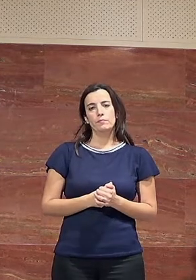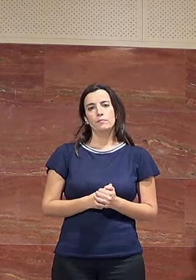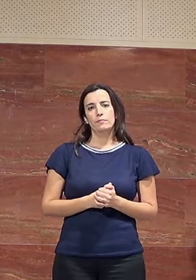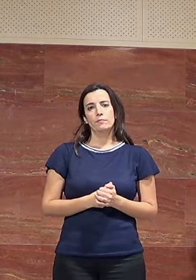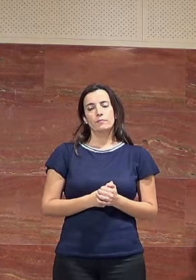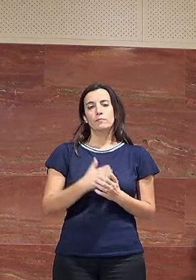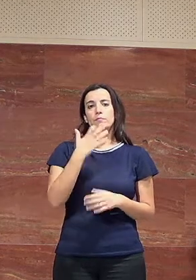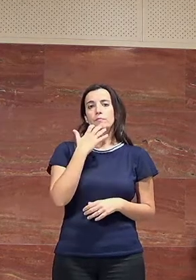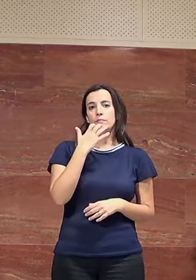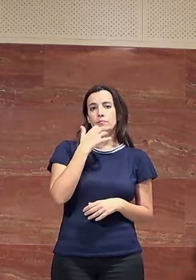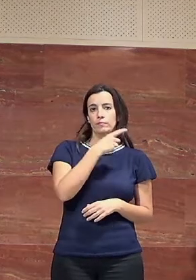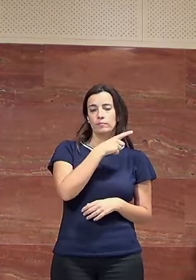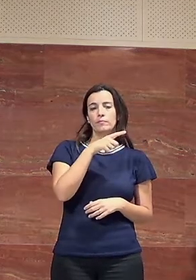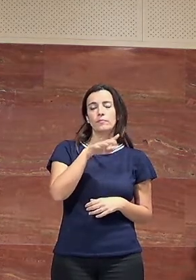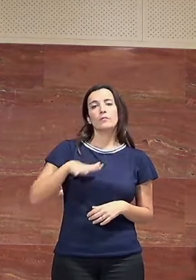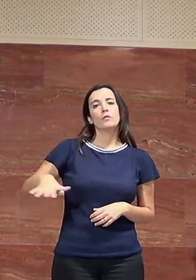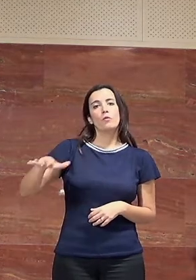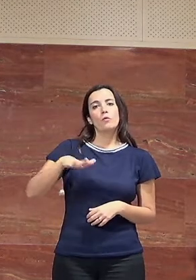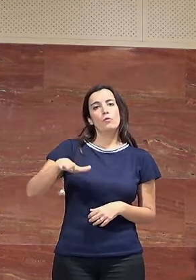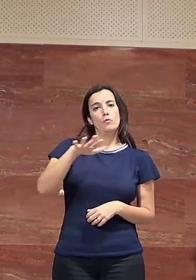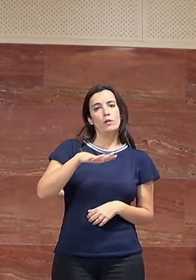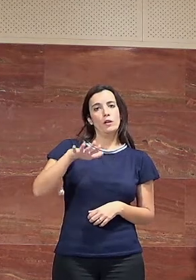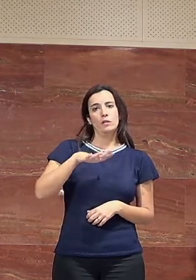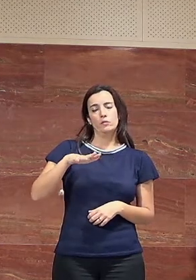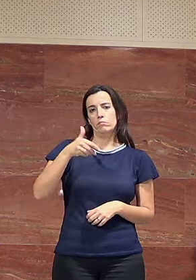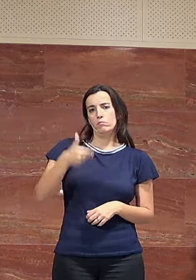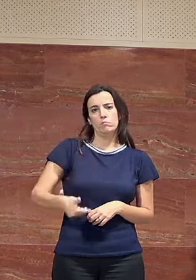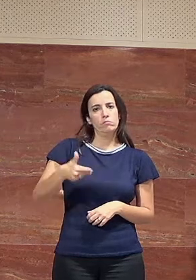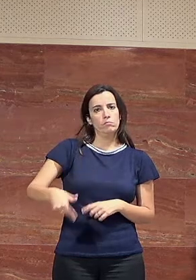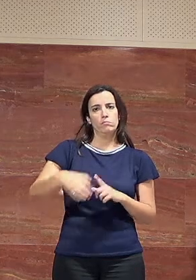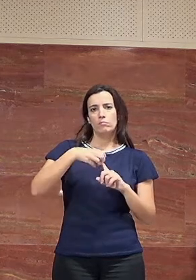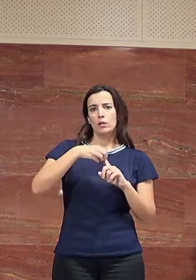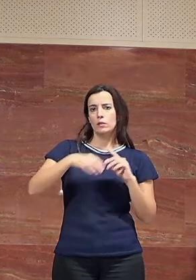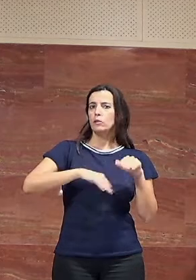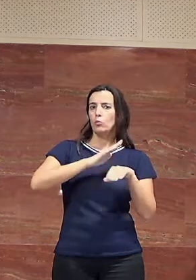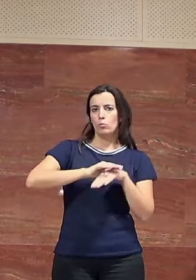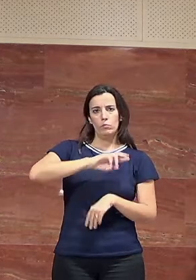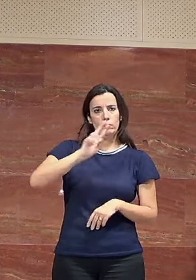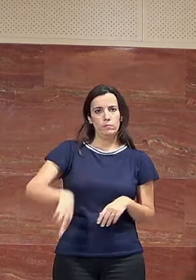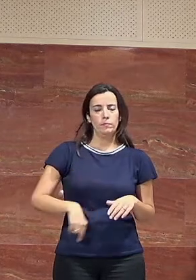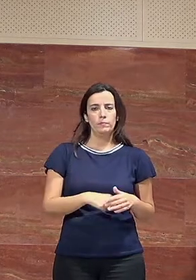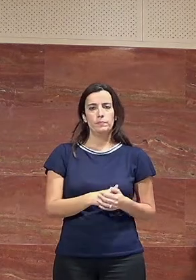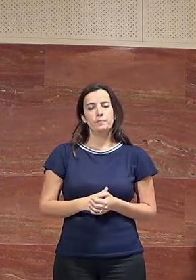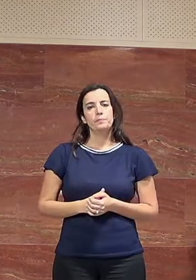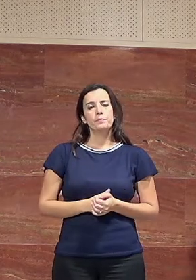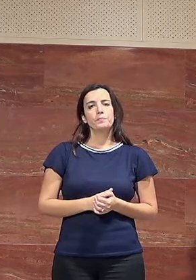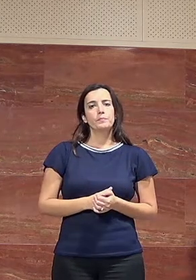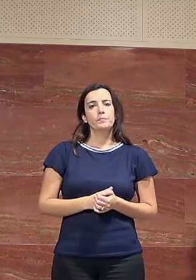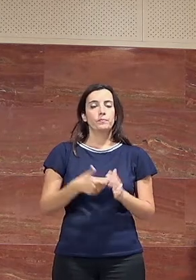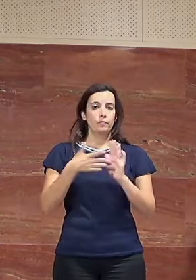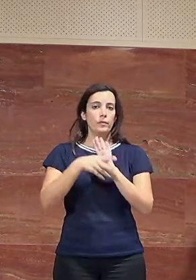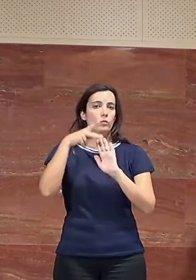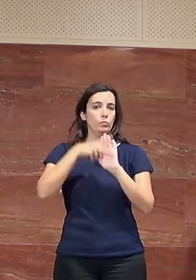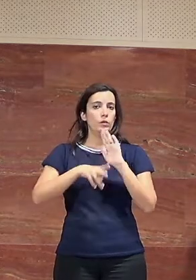Este es un ejemplo de zonas que entendemos que son redes básicas en las que claramente se incumple esos estándares. Incumple, lógicamente, las normativas